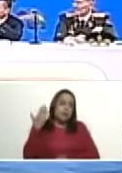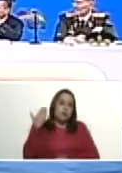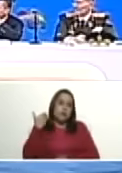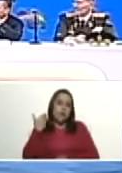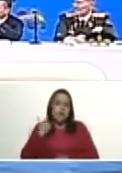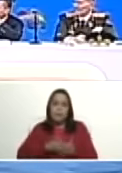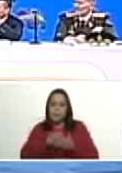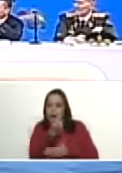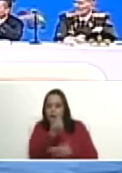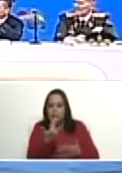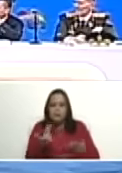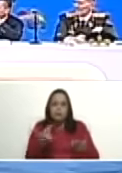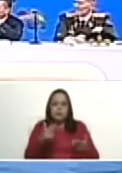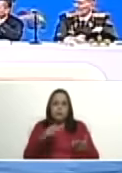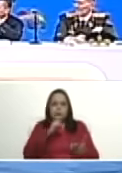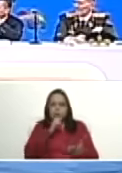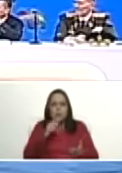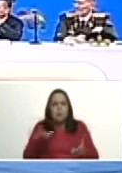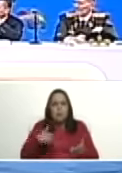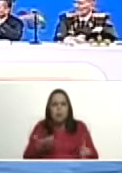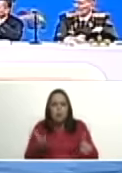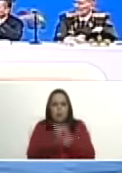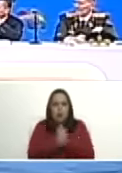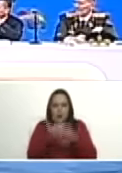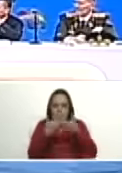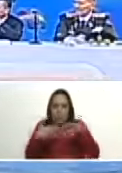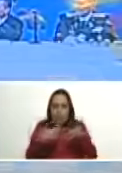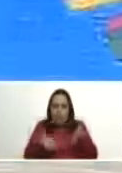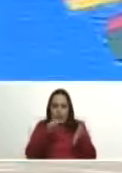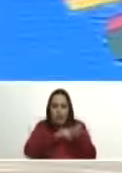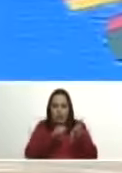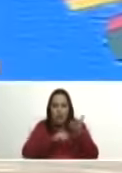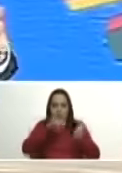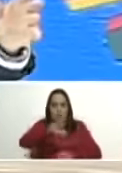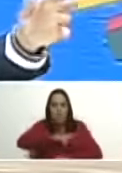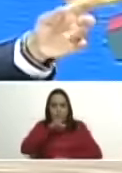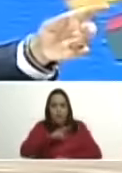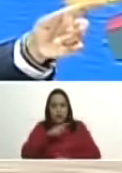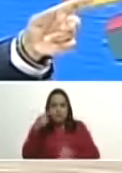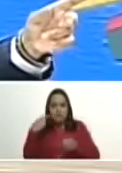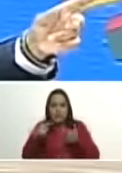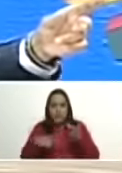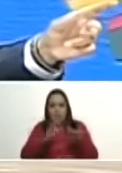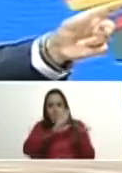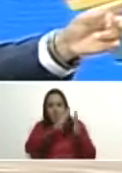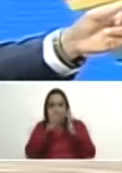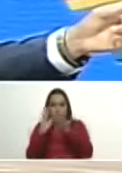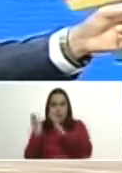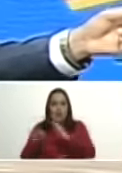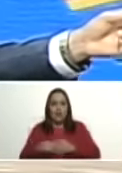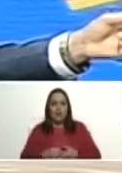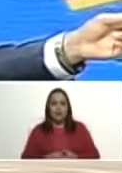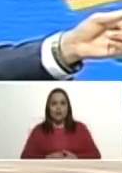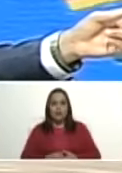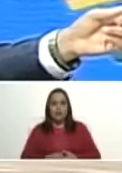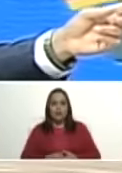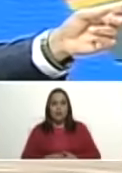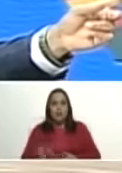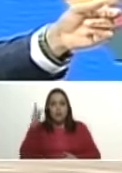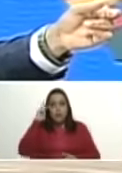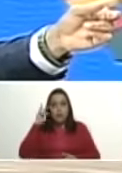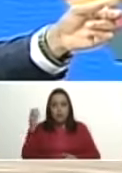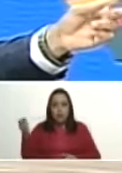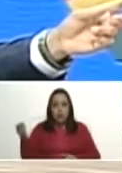más remotos que pudiéramos encontrar en documentos oficiales en las distintas bibliotecas. El profesor Samuel